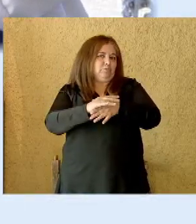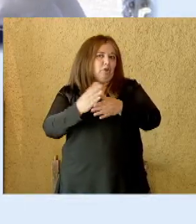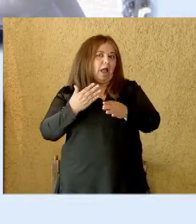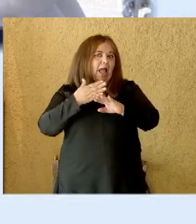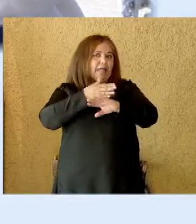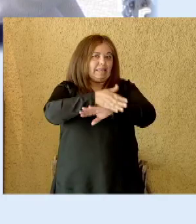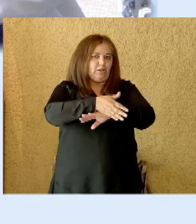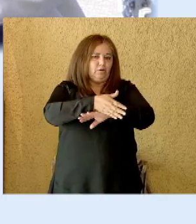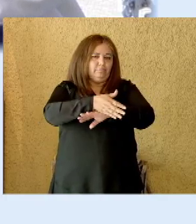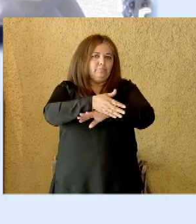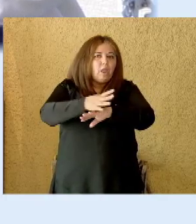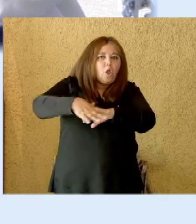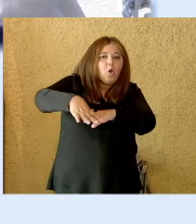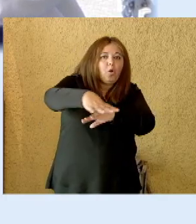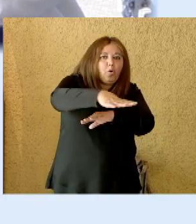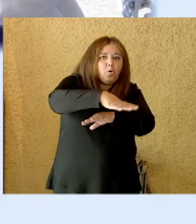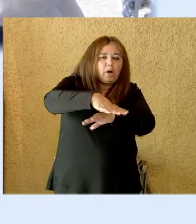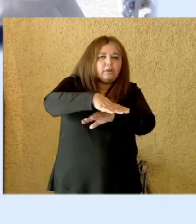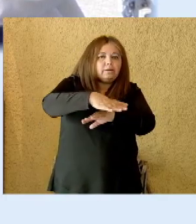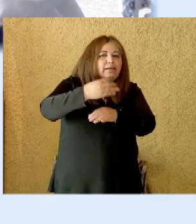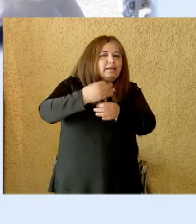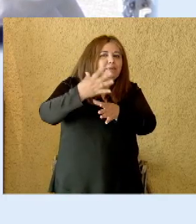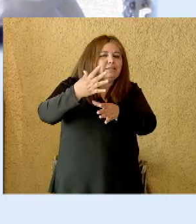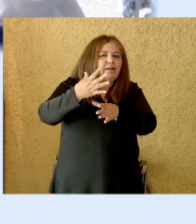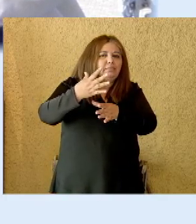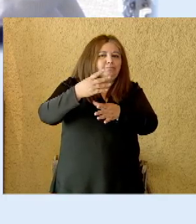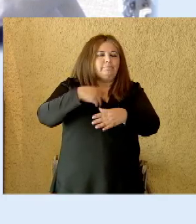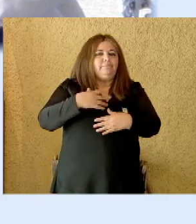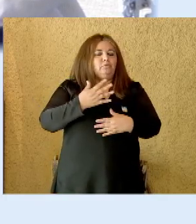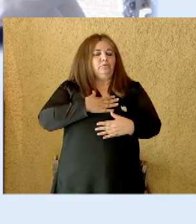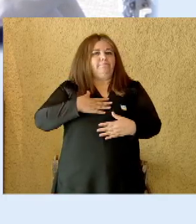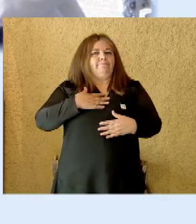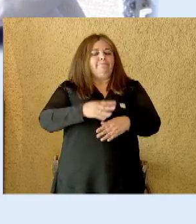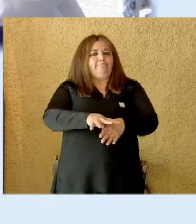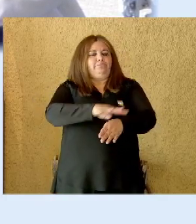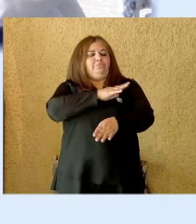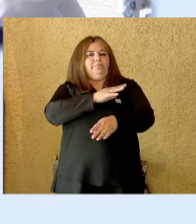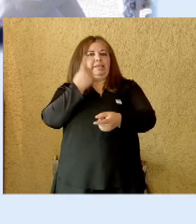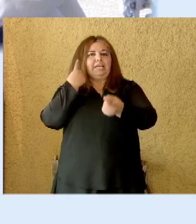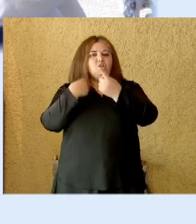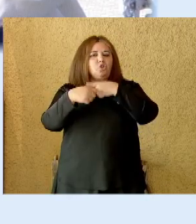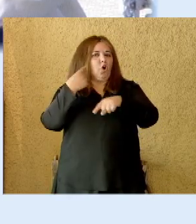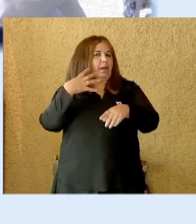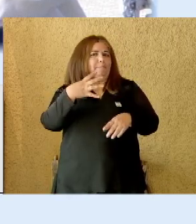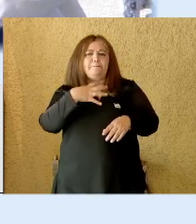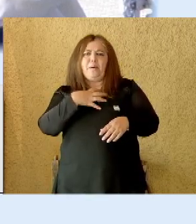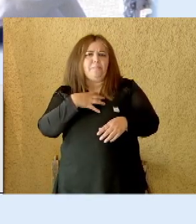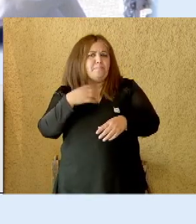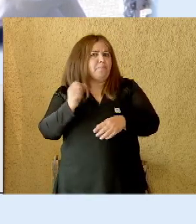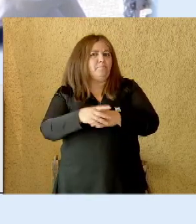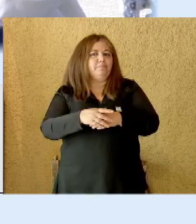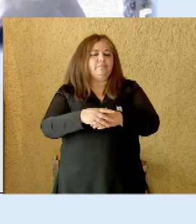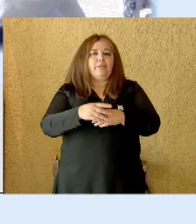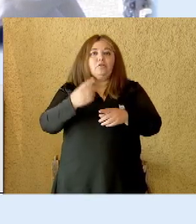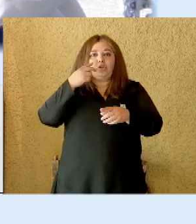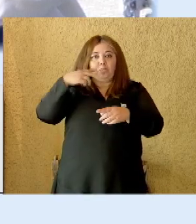área realmente muy particular, donde se respira historia definitivamente, como en todo el museo. Pero como verás a mis espaldas, si